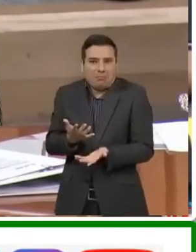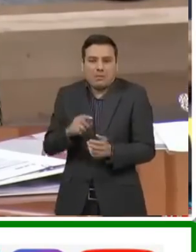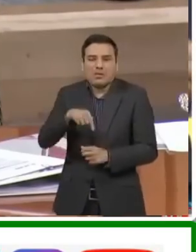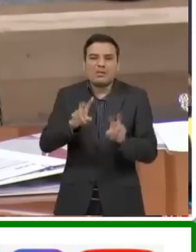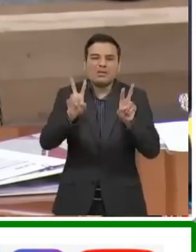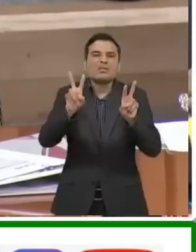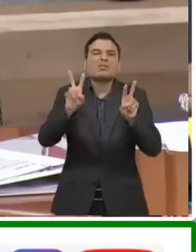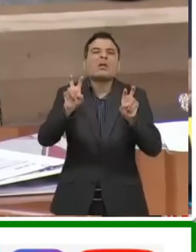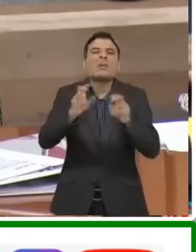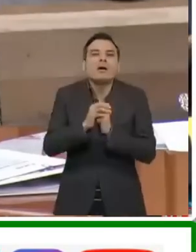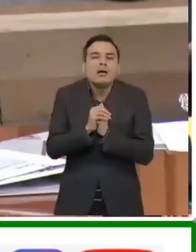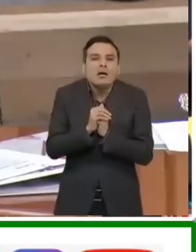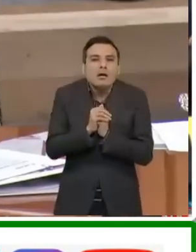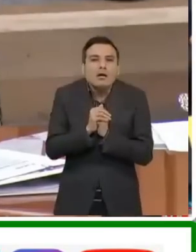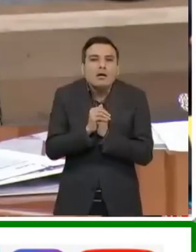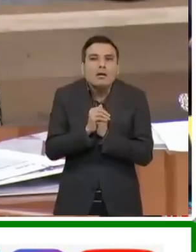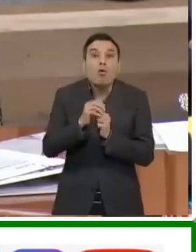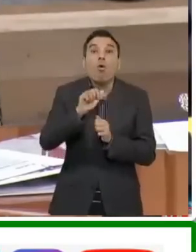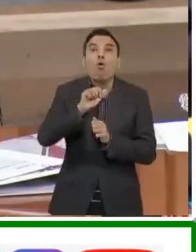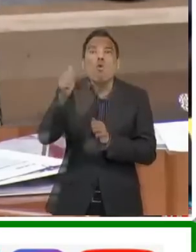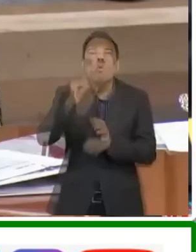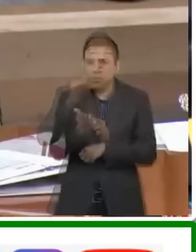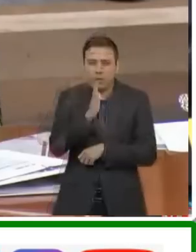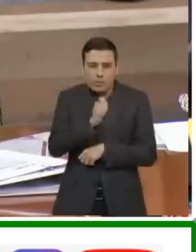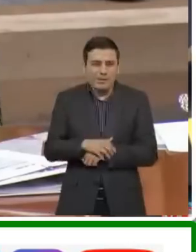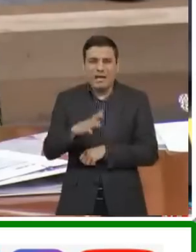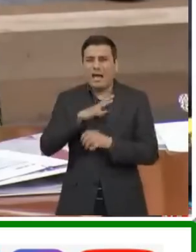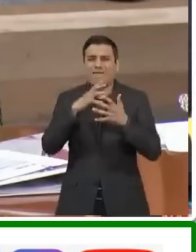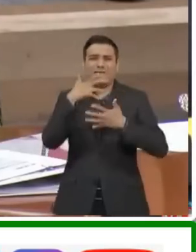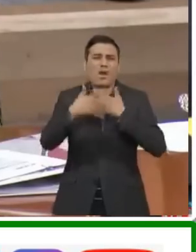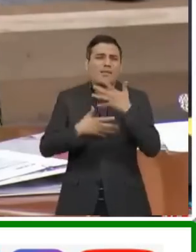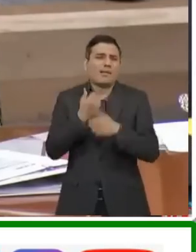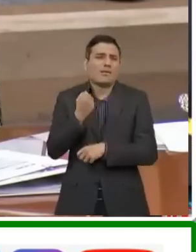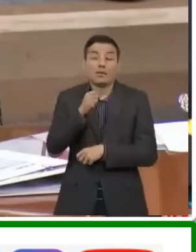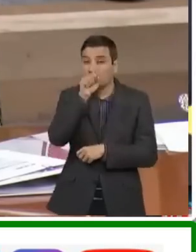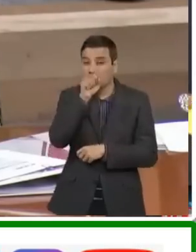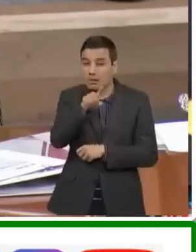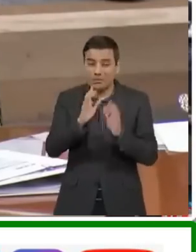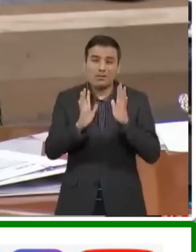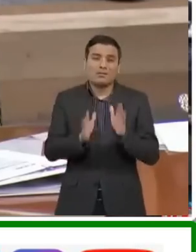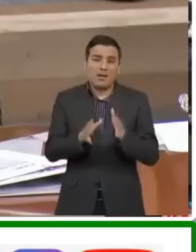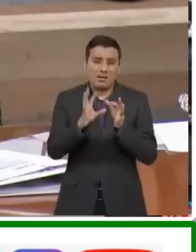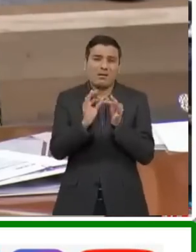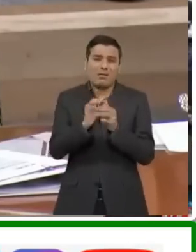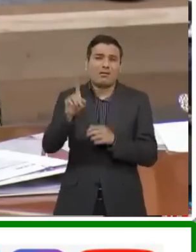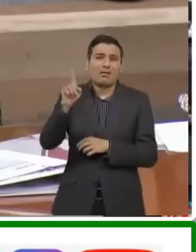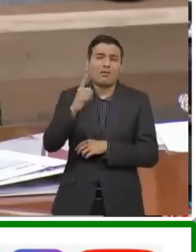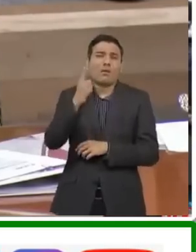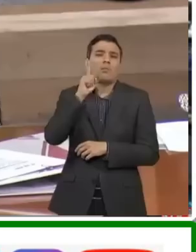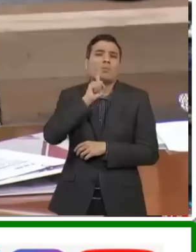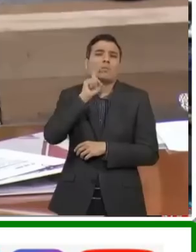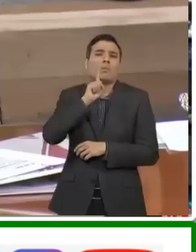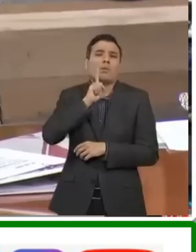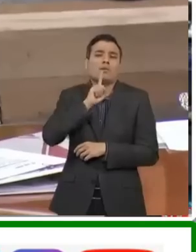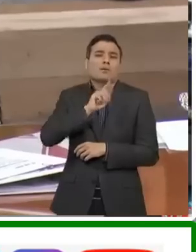intromisión ilegal desde el exterior. Bueno, ya trajeron hasta una súbdita del gobierno español,